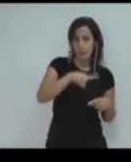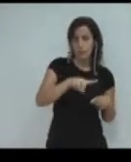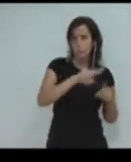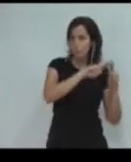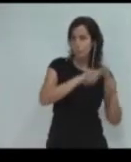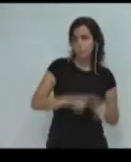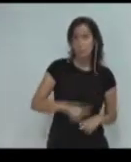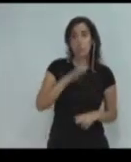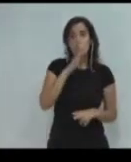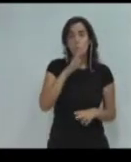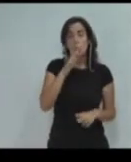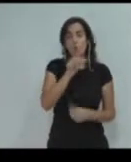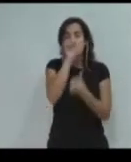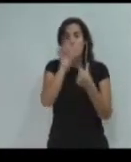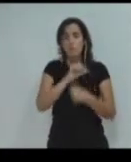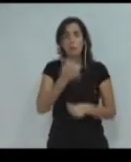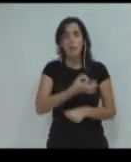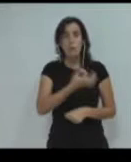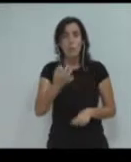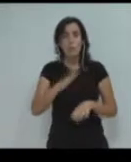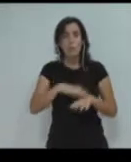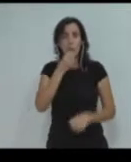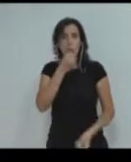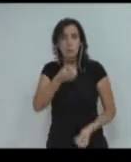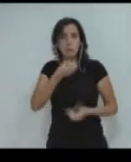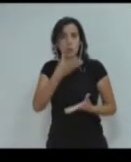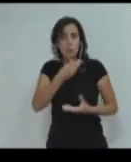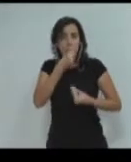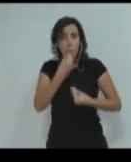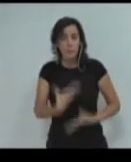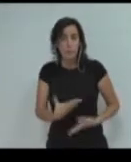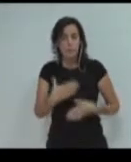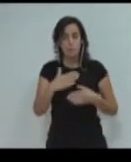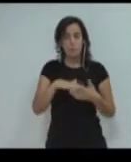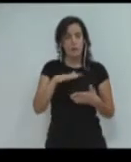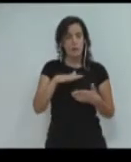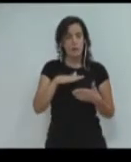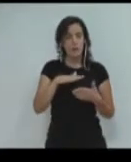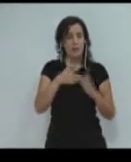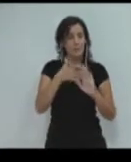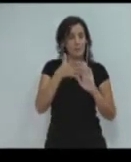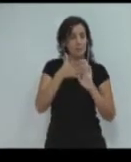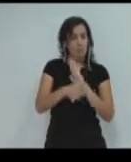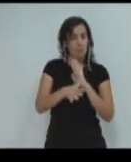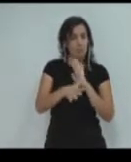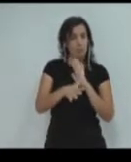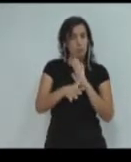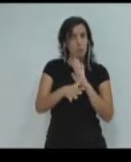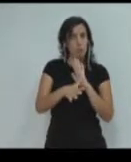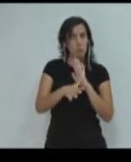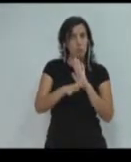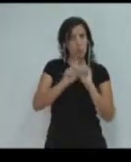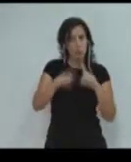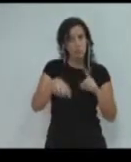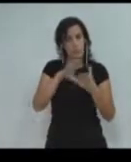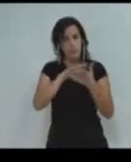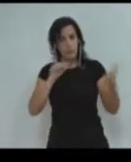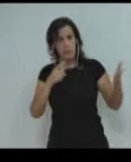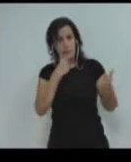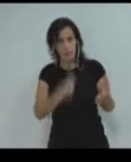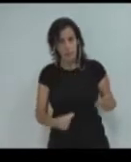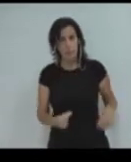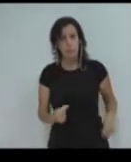se había dado con la fórmula adecuada de expresión que recogiera el significado original, pero que además fuese sencillo de